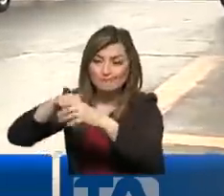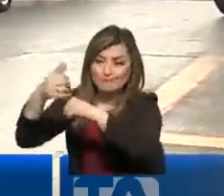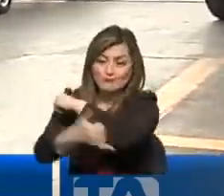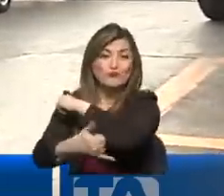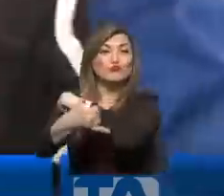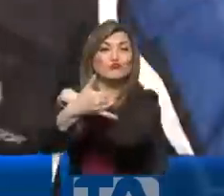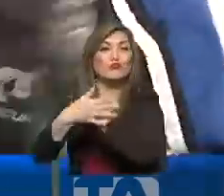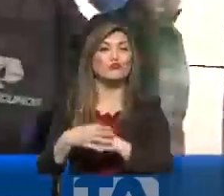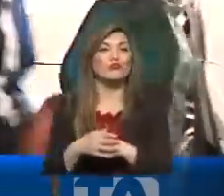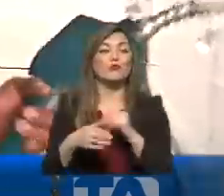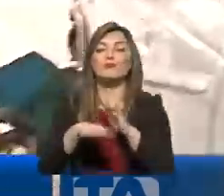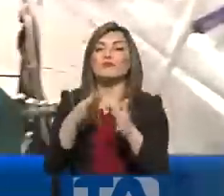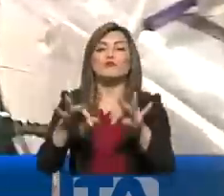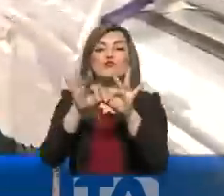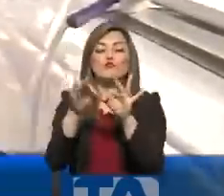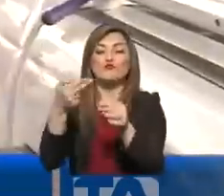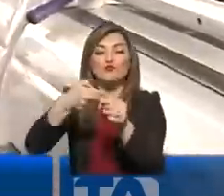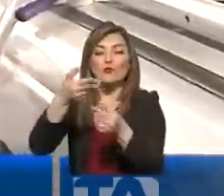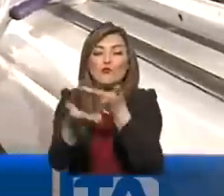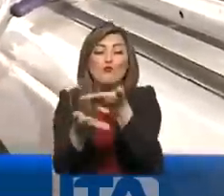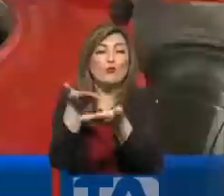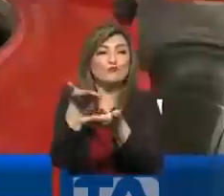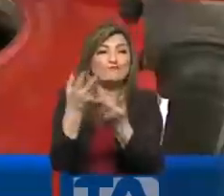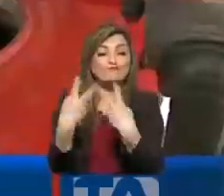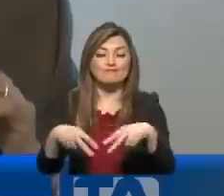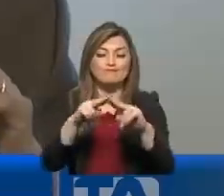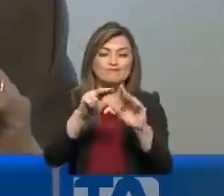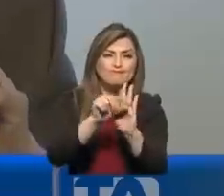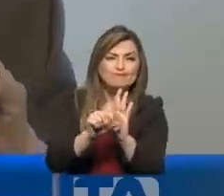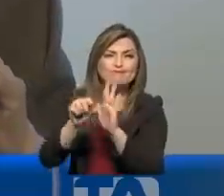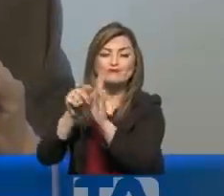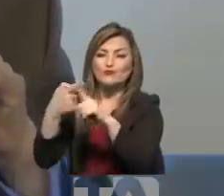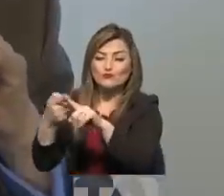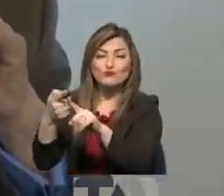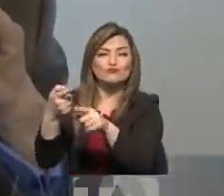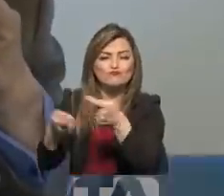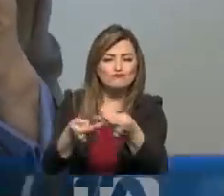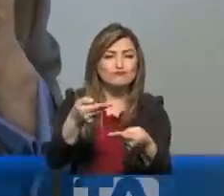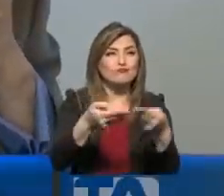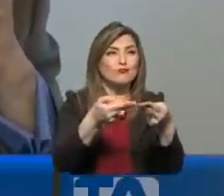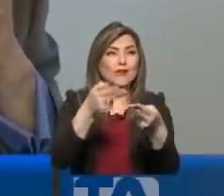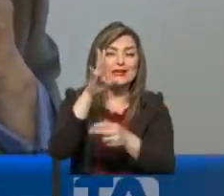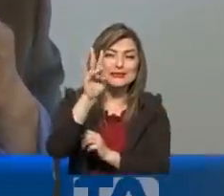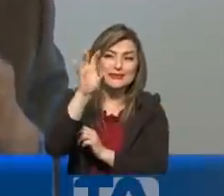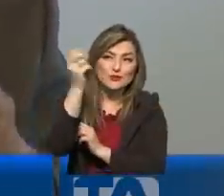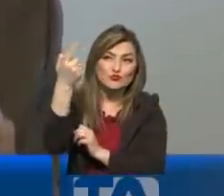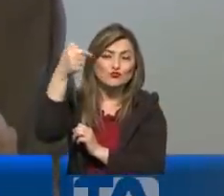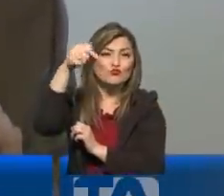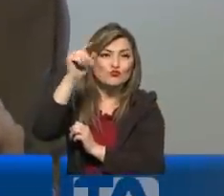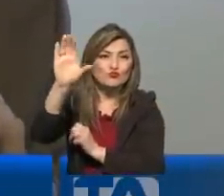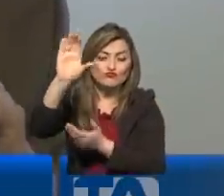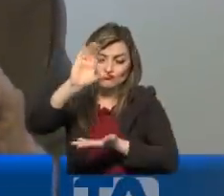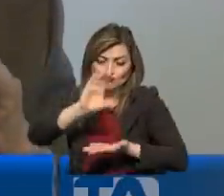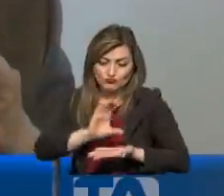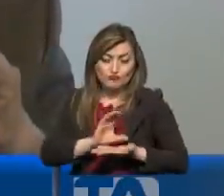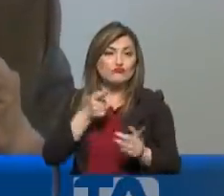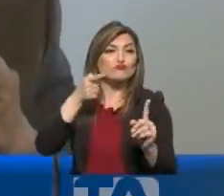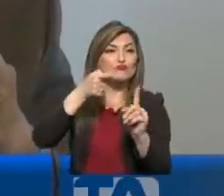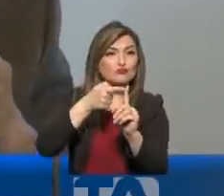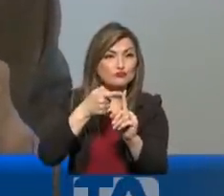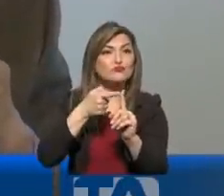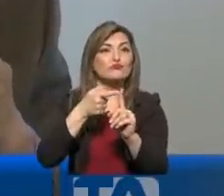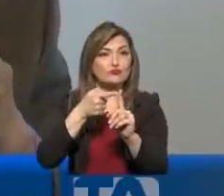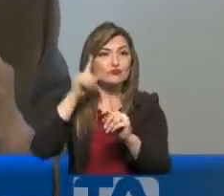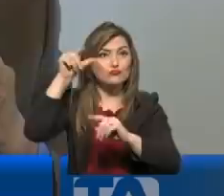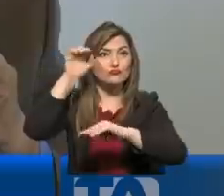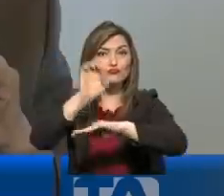enmarcó en el sistema de comercio de combustibles y precios de mercado. 70 millones de ingresos directos para el Estado y